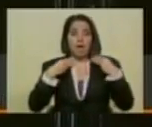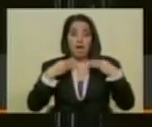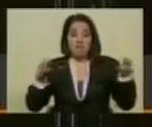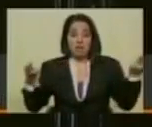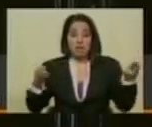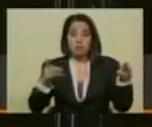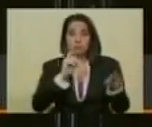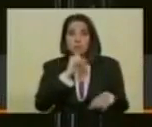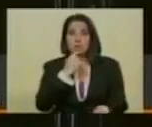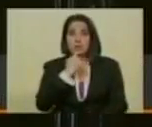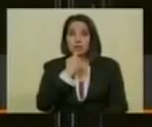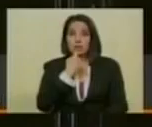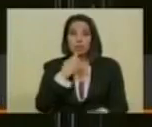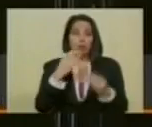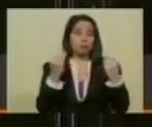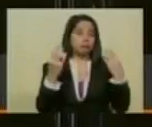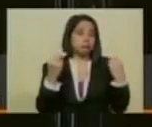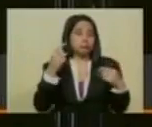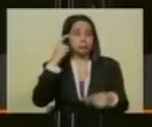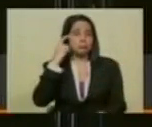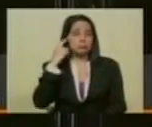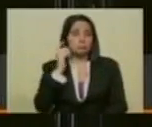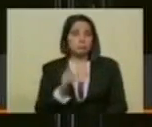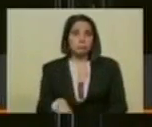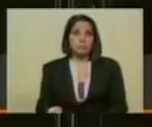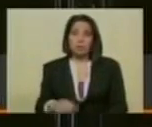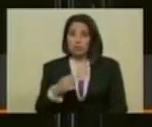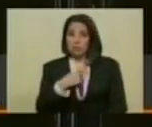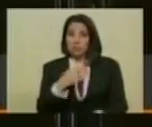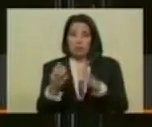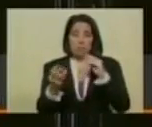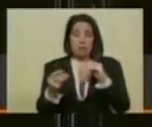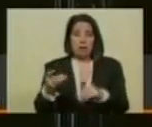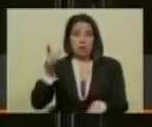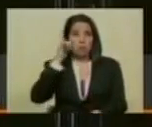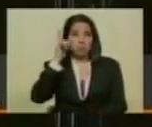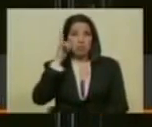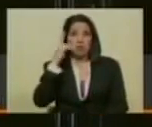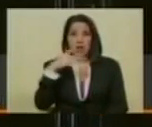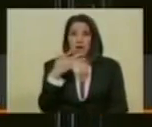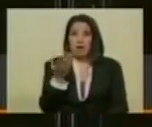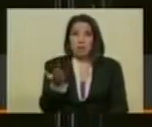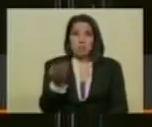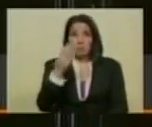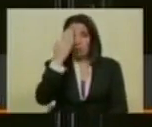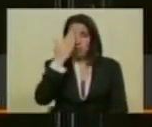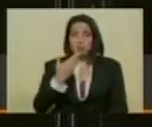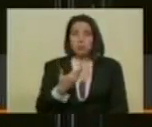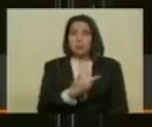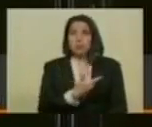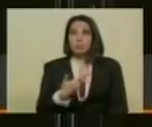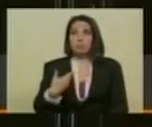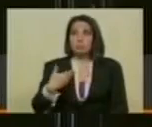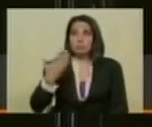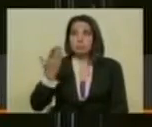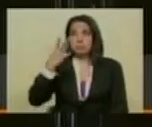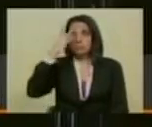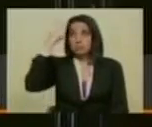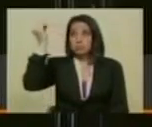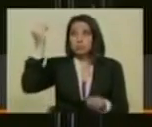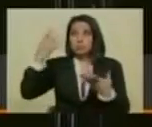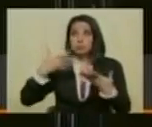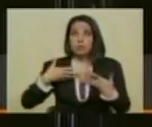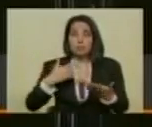Yo he hablado hasta con los diablos. Que Dios me bendiga, me proteja